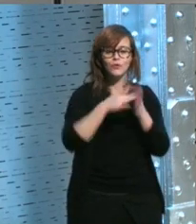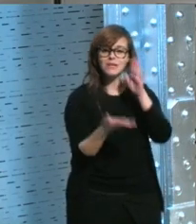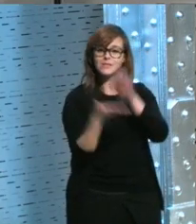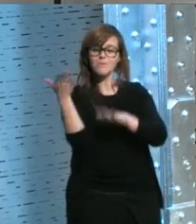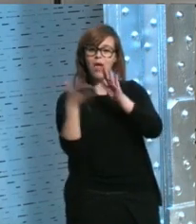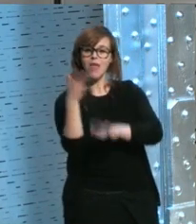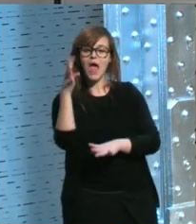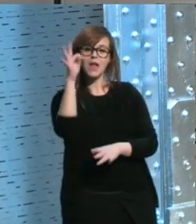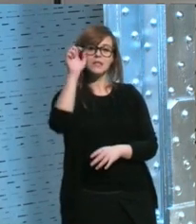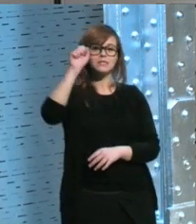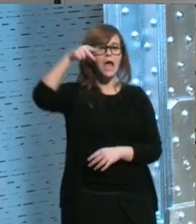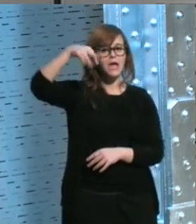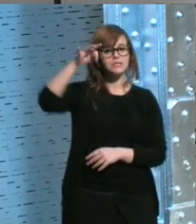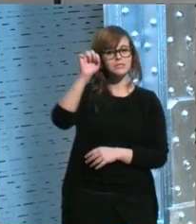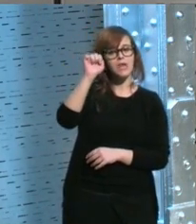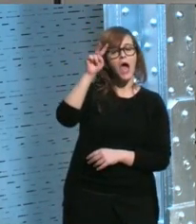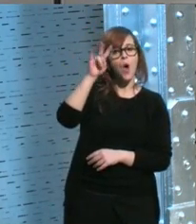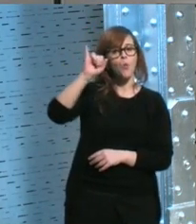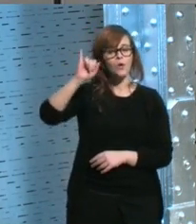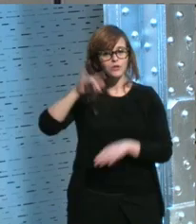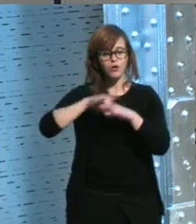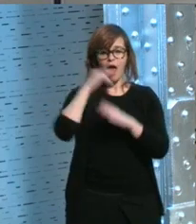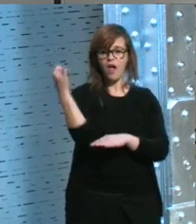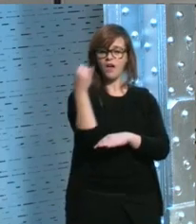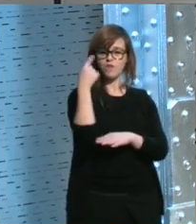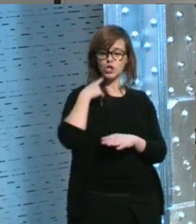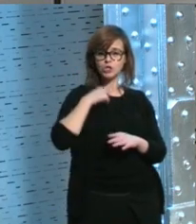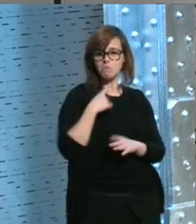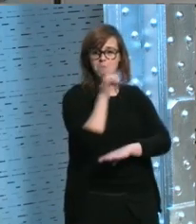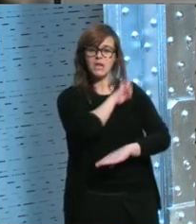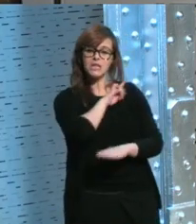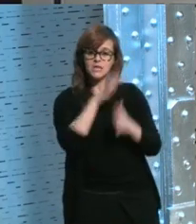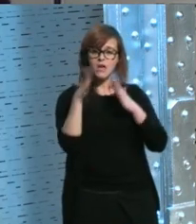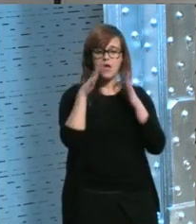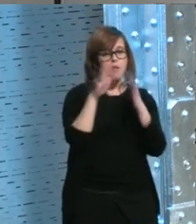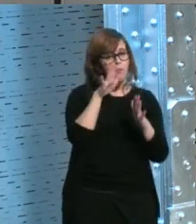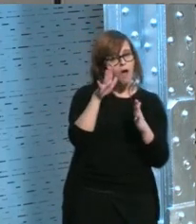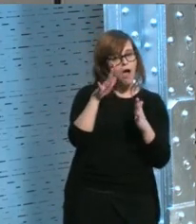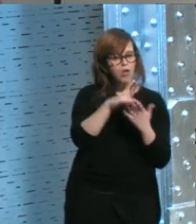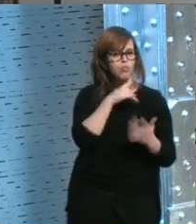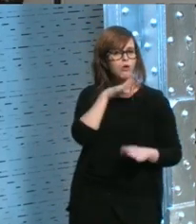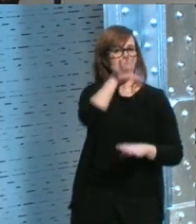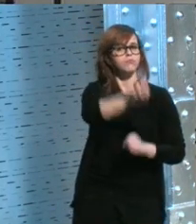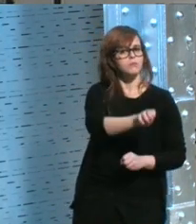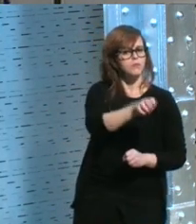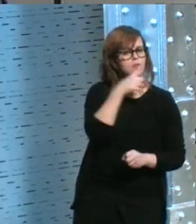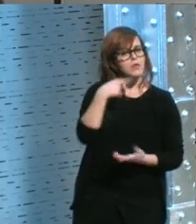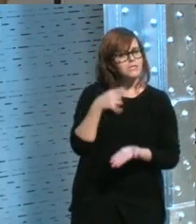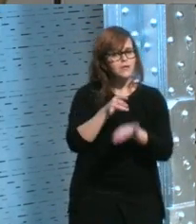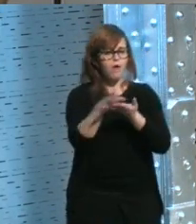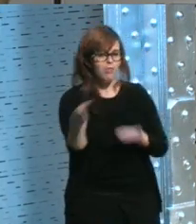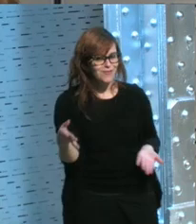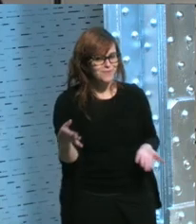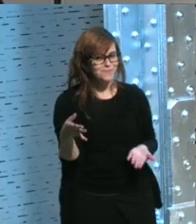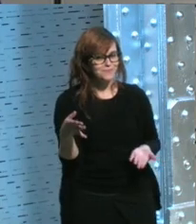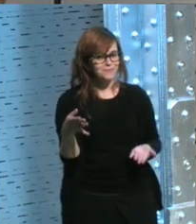jefe de los militares que estaba controlando el país en aquel entonces. Quiere decir que la